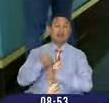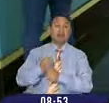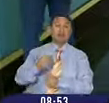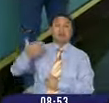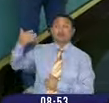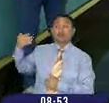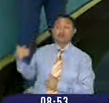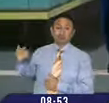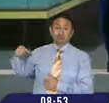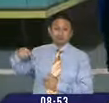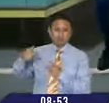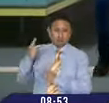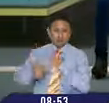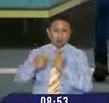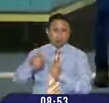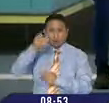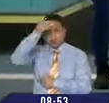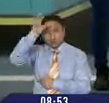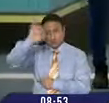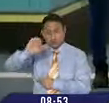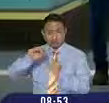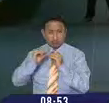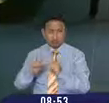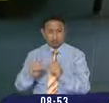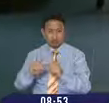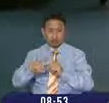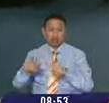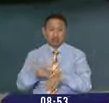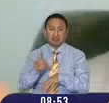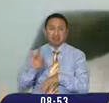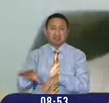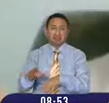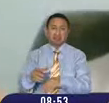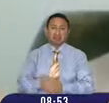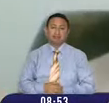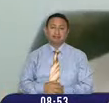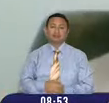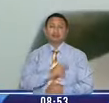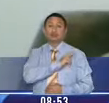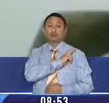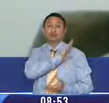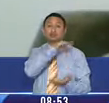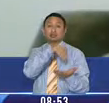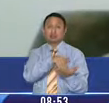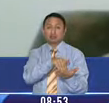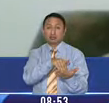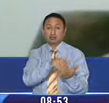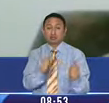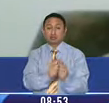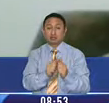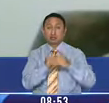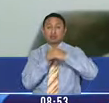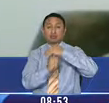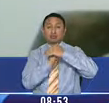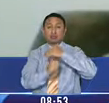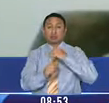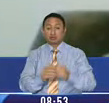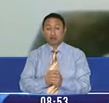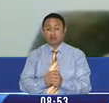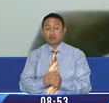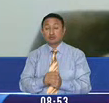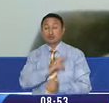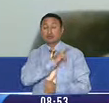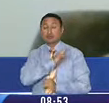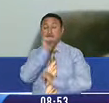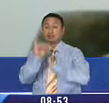intentó llevar a cabo este proceso de cultura ciudadana, pero que se lo abandonó. La Universidad Central con Metro y la Universidad